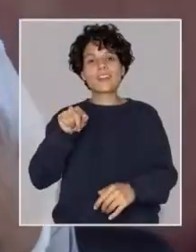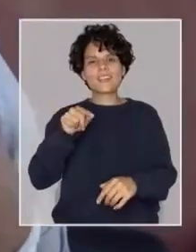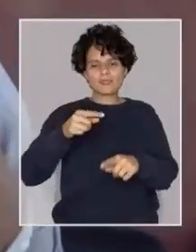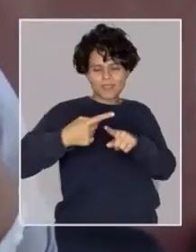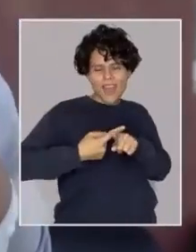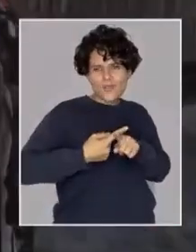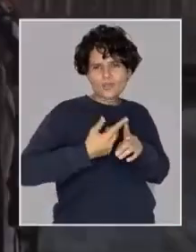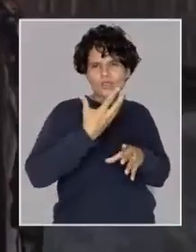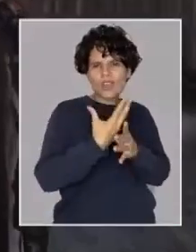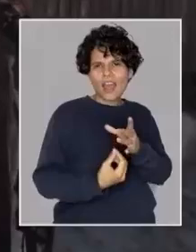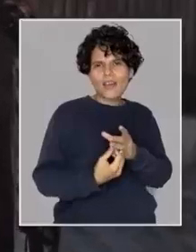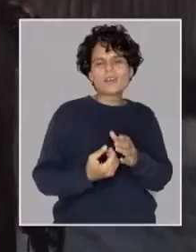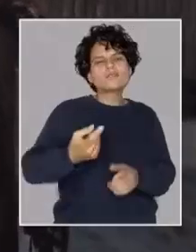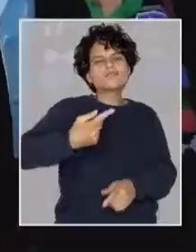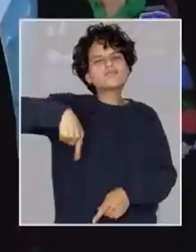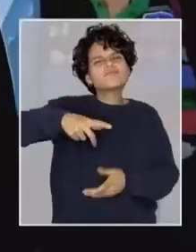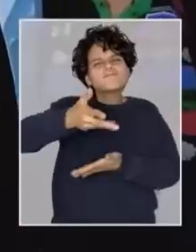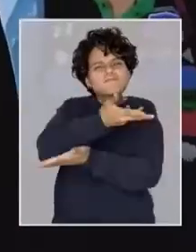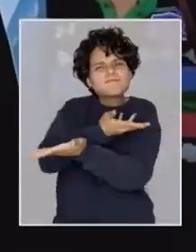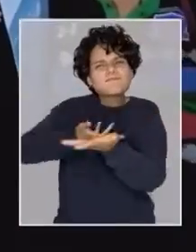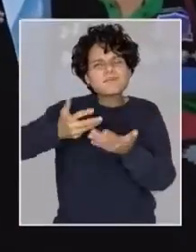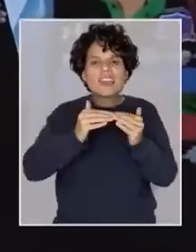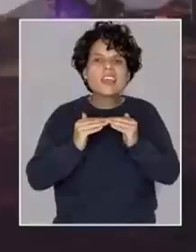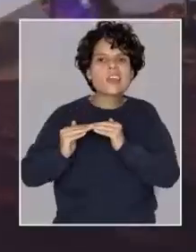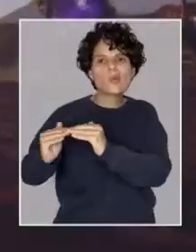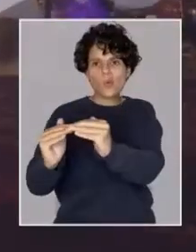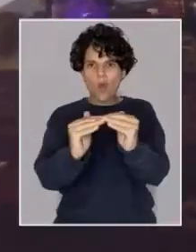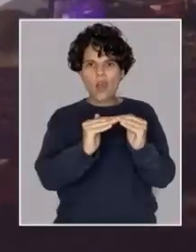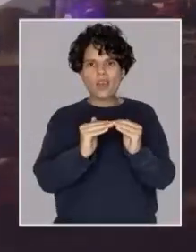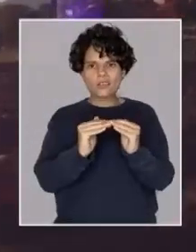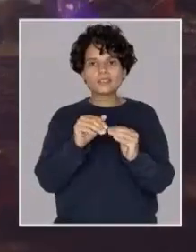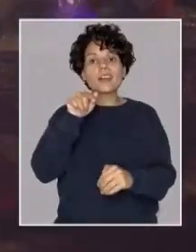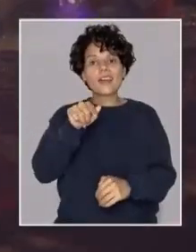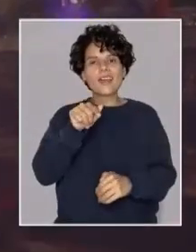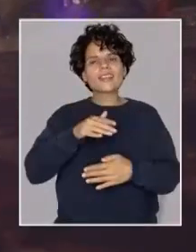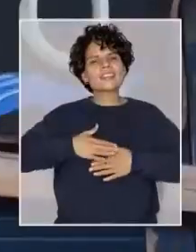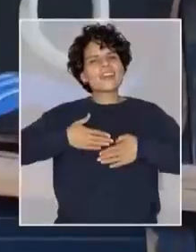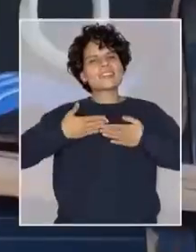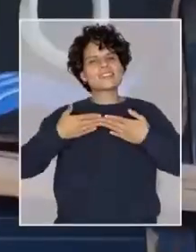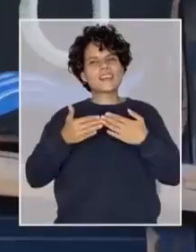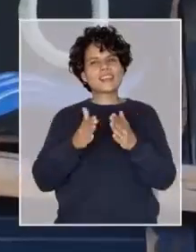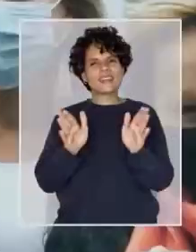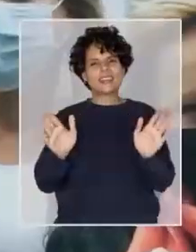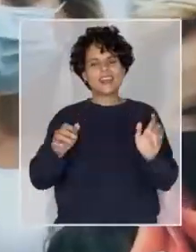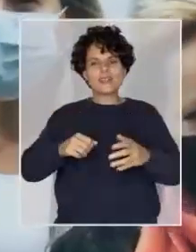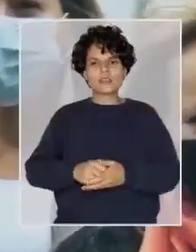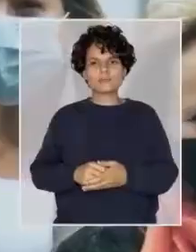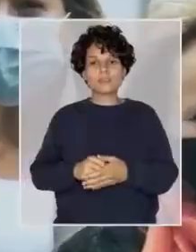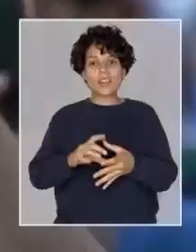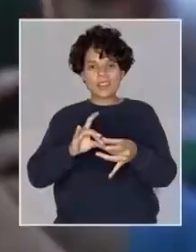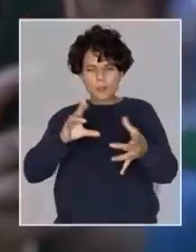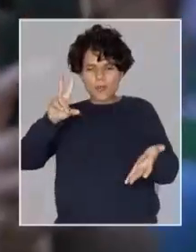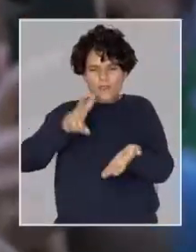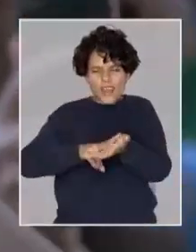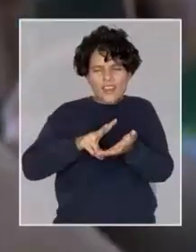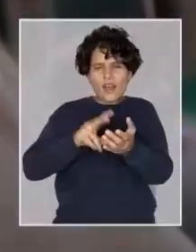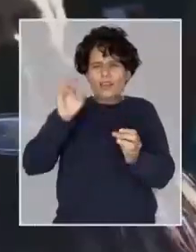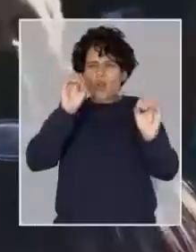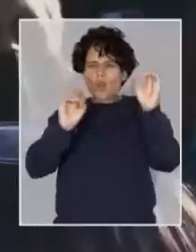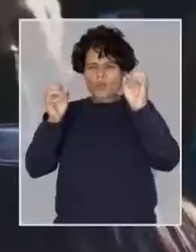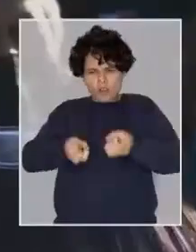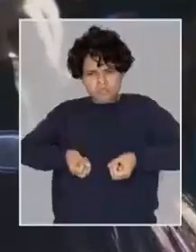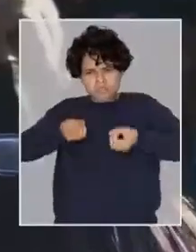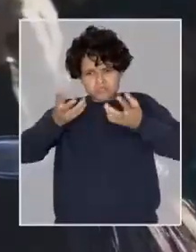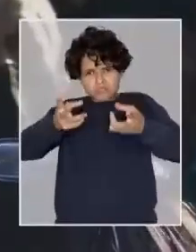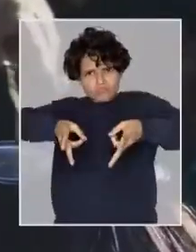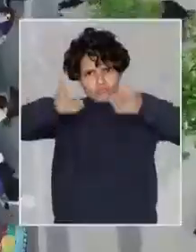acaba el abuso y en todas partes nos tratan como iguales, te sientes libre. Cuando puedes expresar tus ideas y vivir la